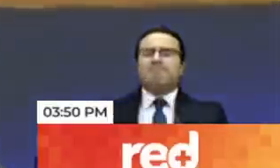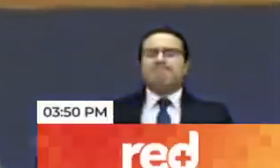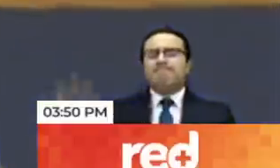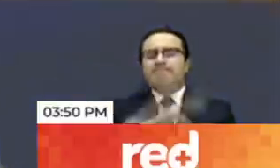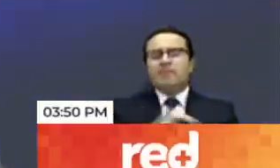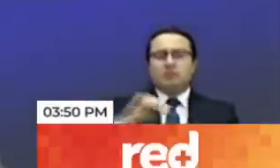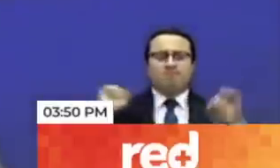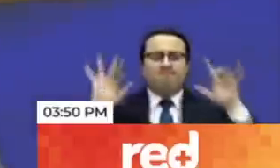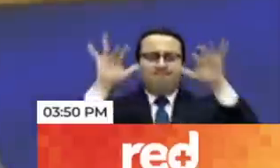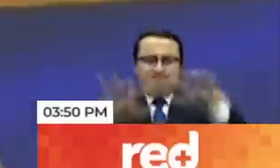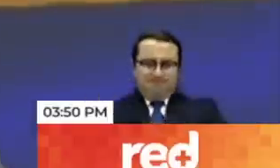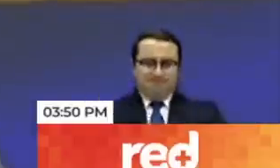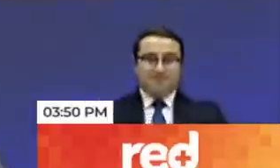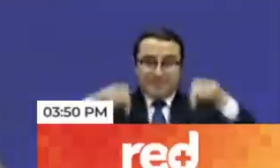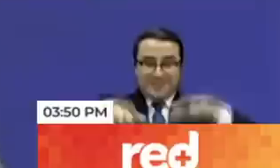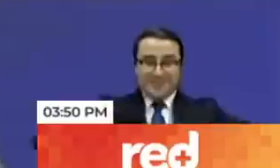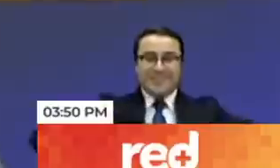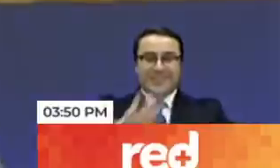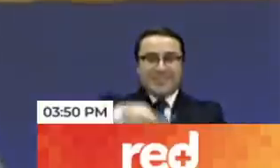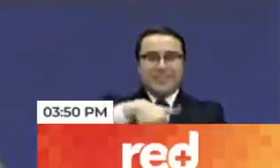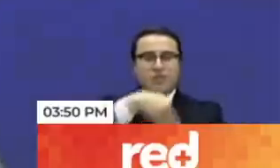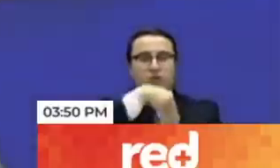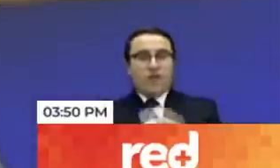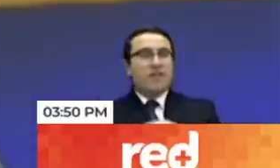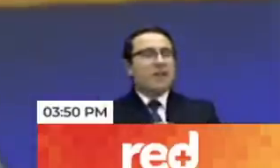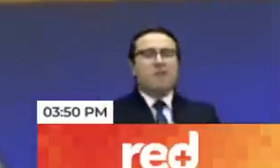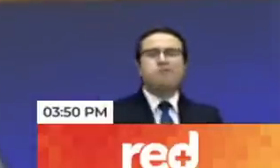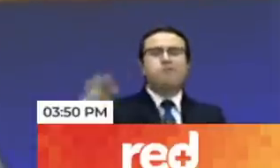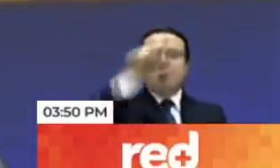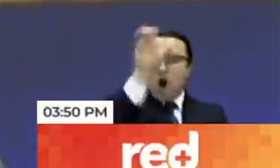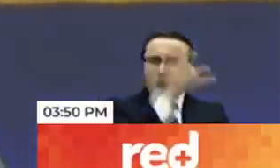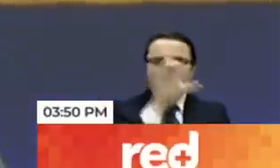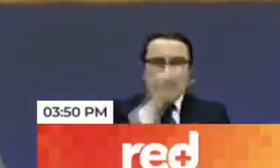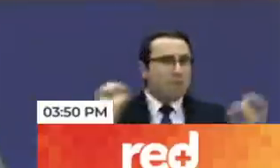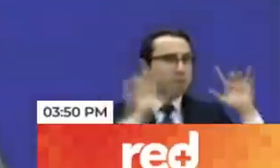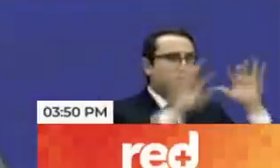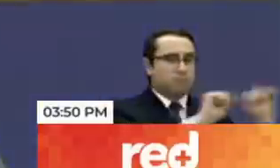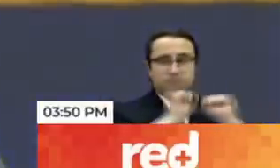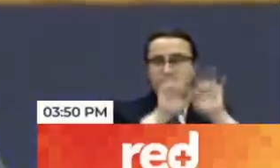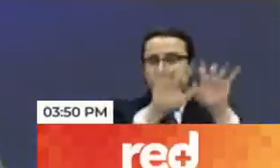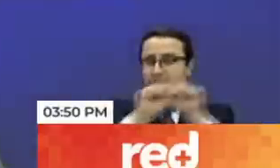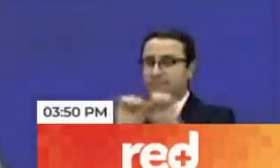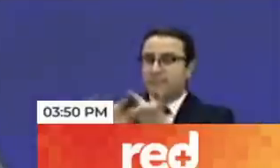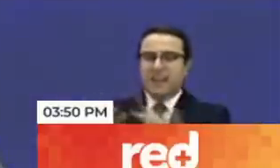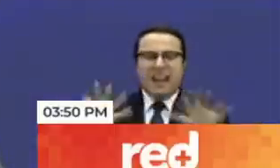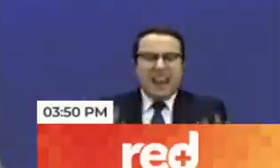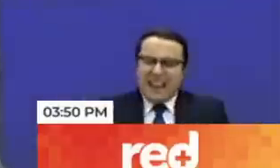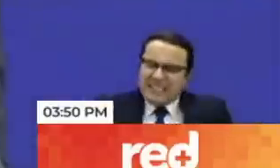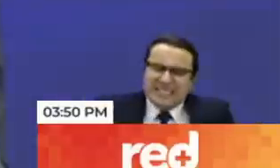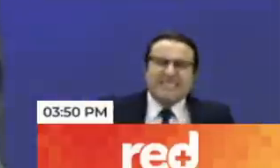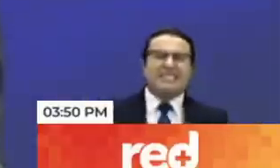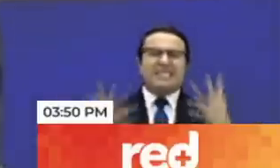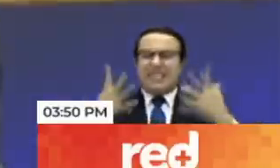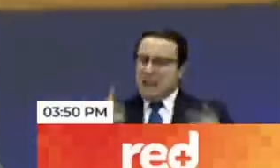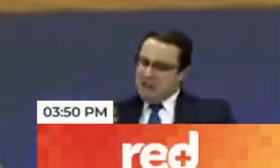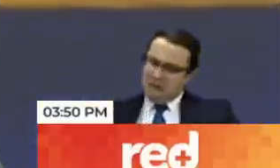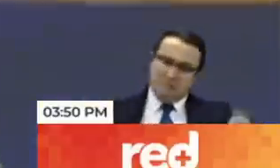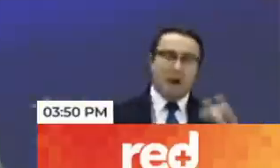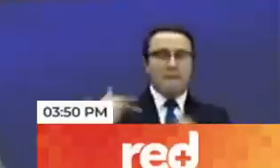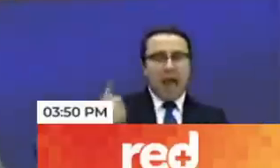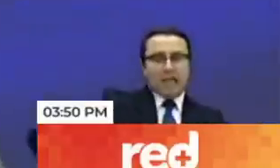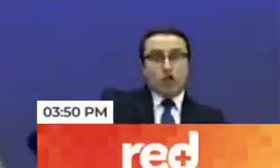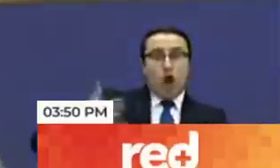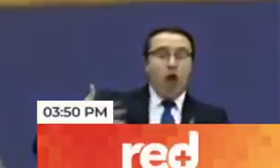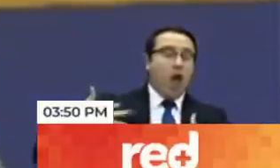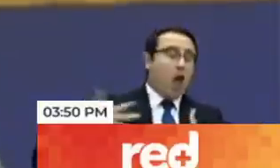de Colombia que celebran este quiebre histórico, este renacer de la esperanza. ¿Y para qué estamos aquí? ¿Qué